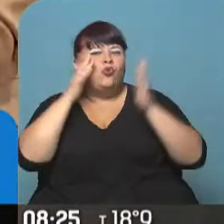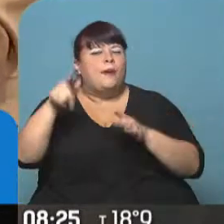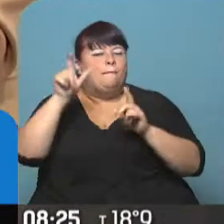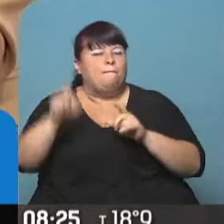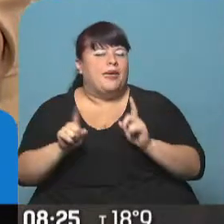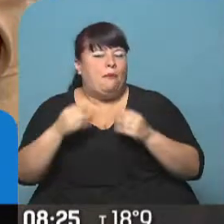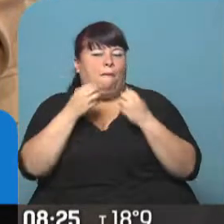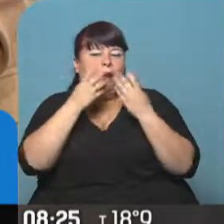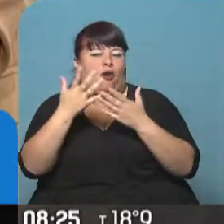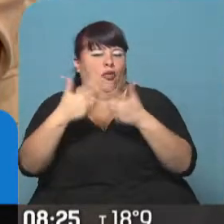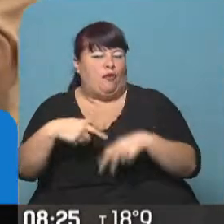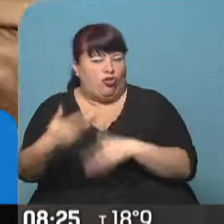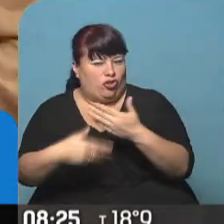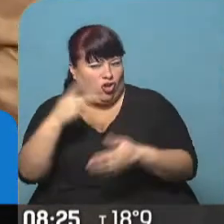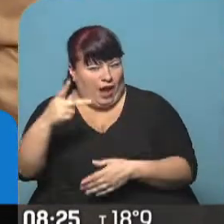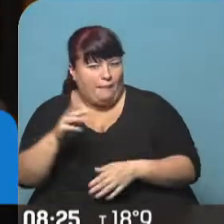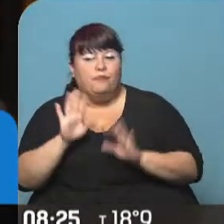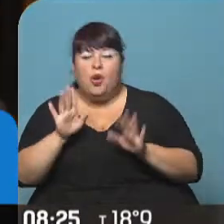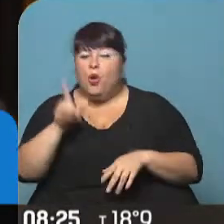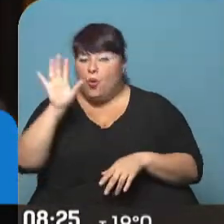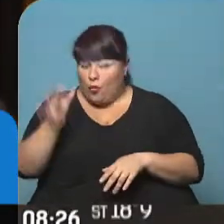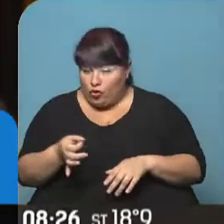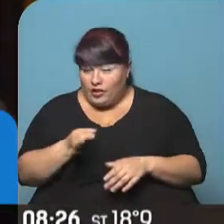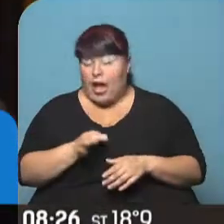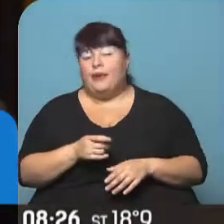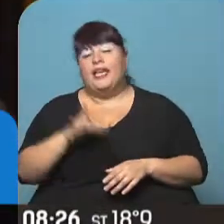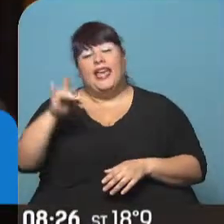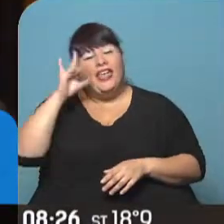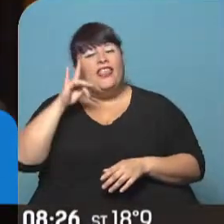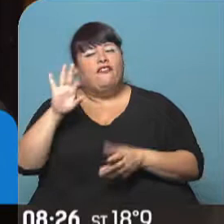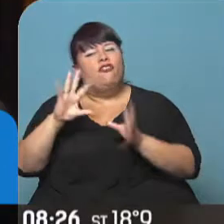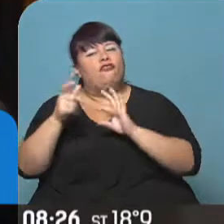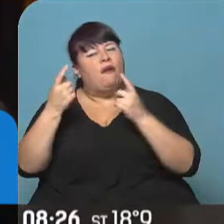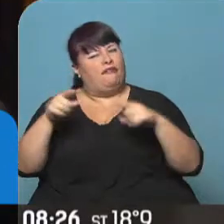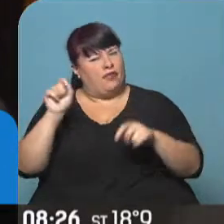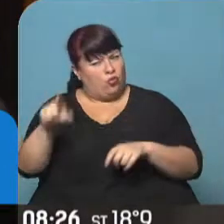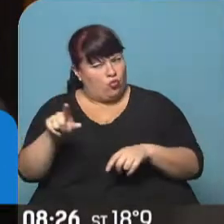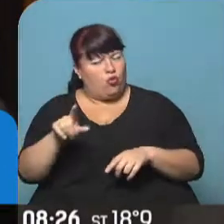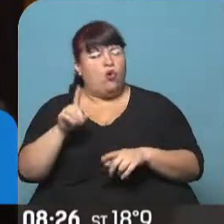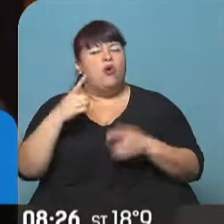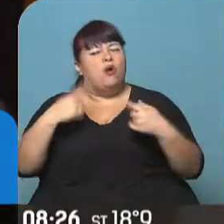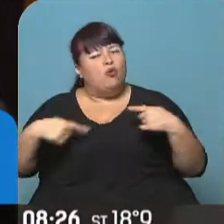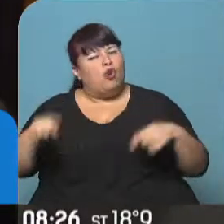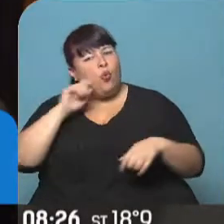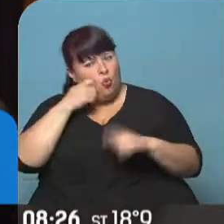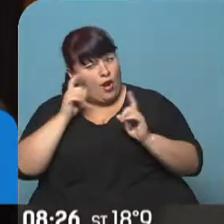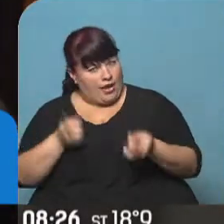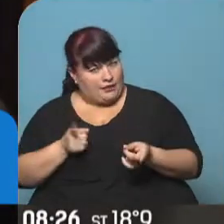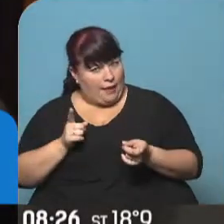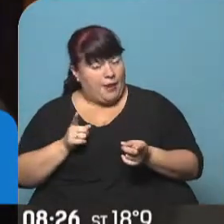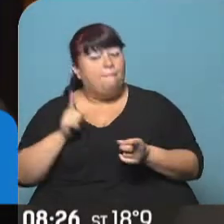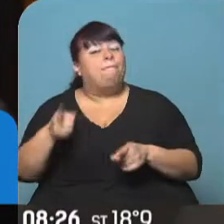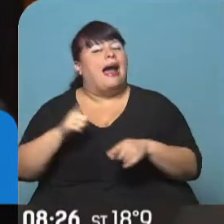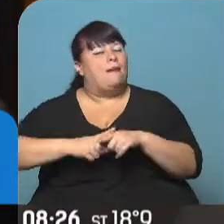personales en pos del proyecto? Bueno, vos sabés que De Vido tiene algunas características muy particulares y muchas virtudes para